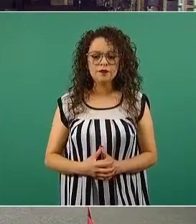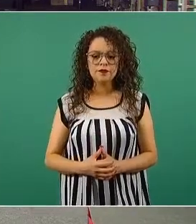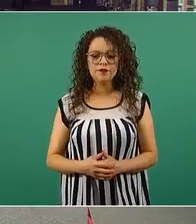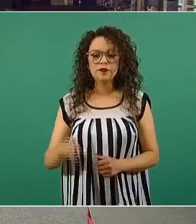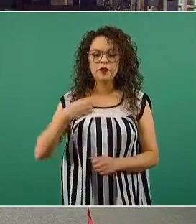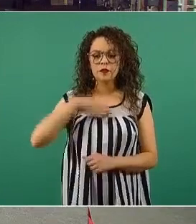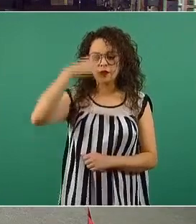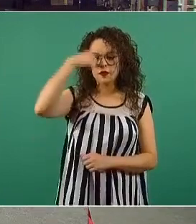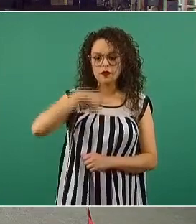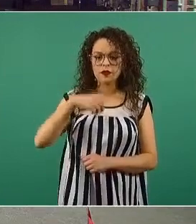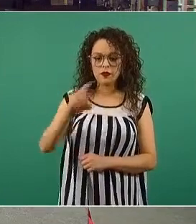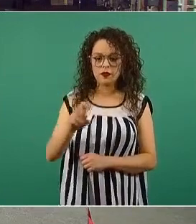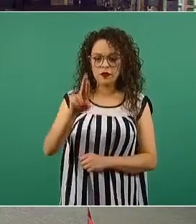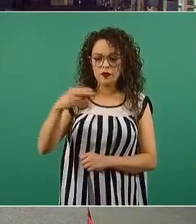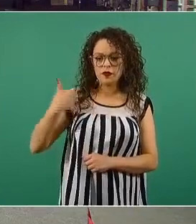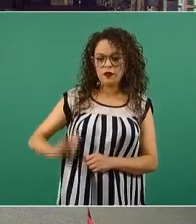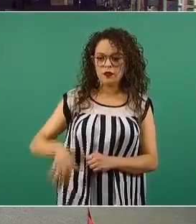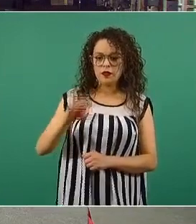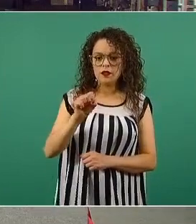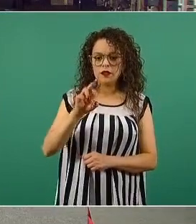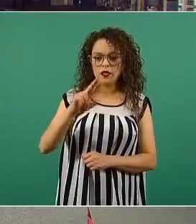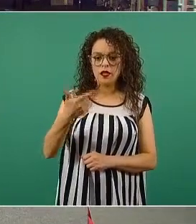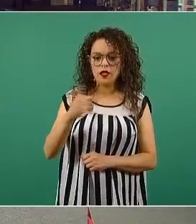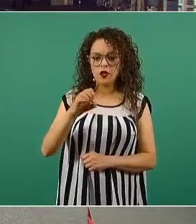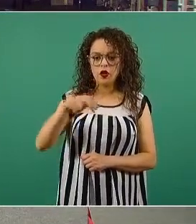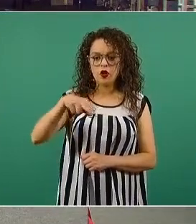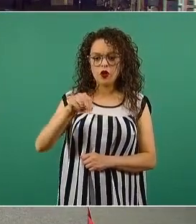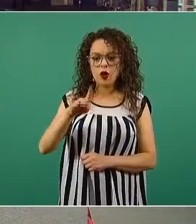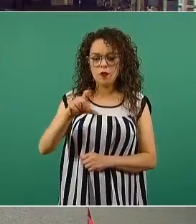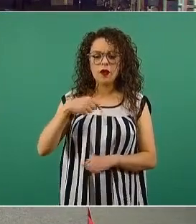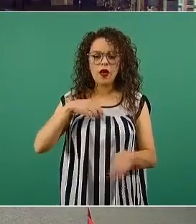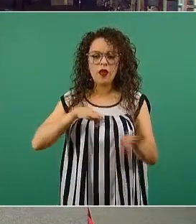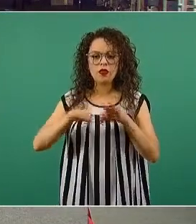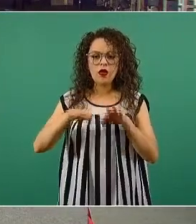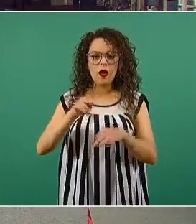Buenas noches, doctores. Sergio Noble, de Pulso Saludable. De estas